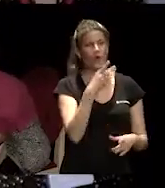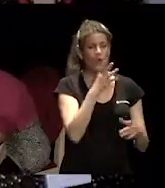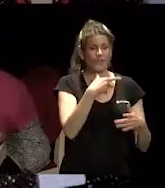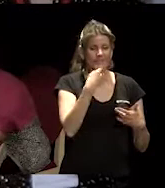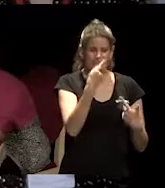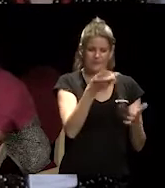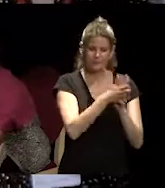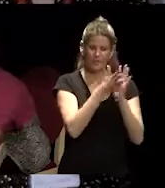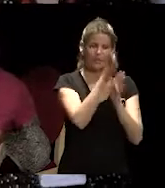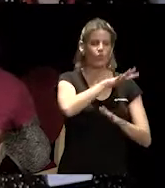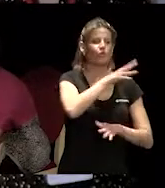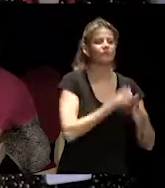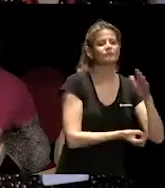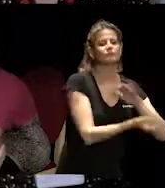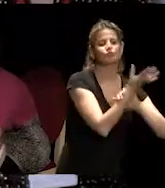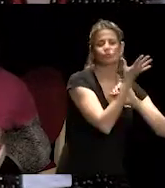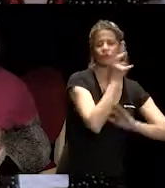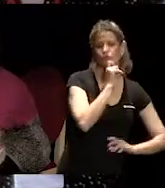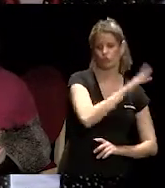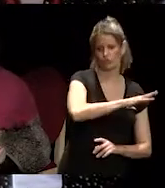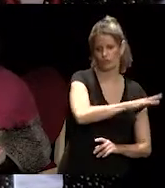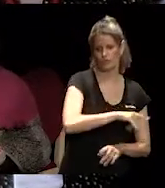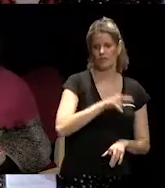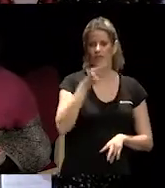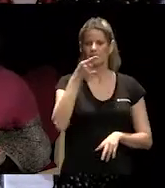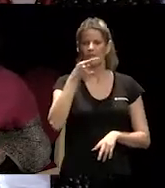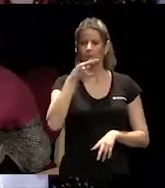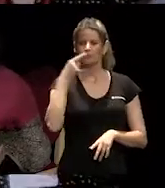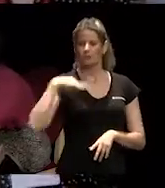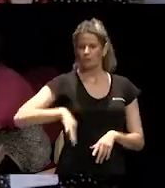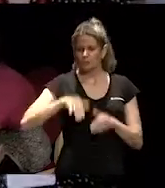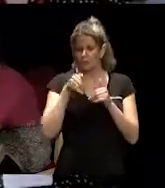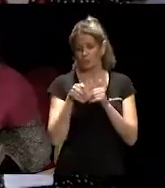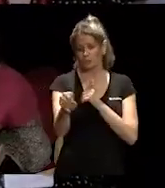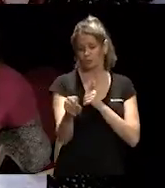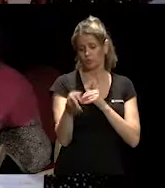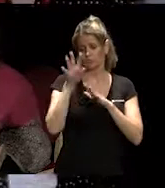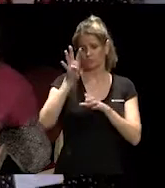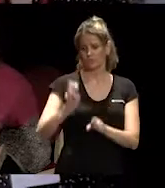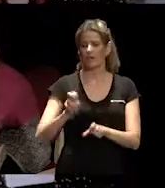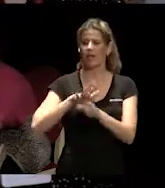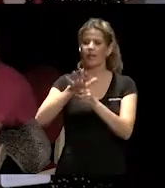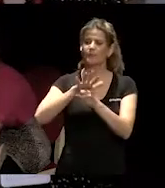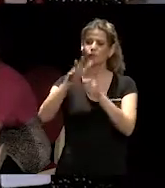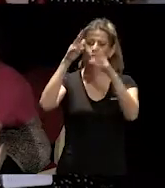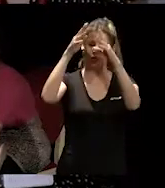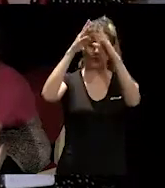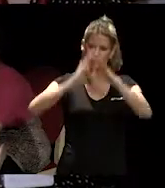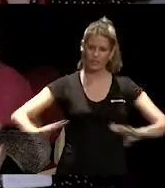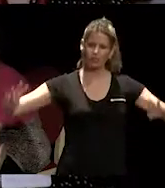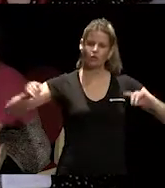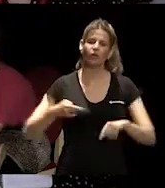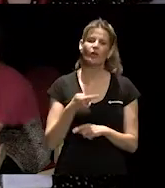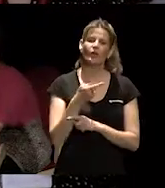pertenecen a… No solamente estamos trabajando con futuros profesionales en el ámbito del circo, entonces, la intención es, o reflexionamos sobre si estamos